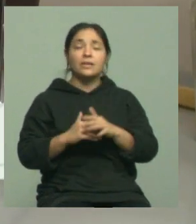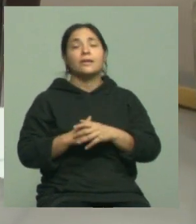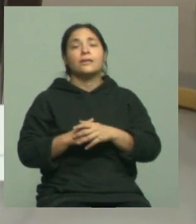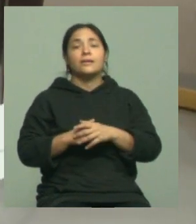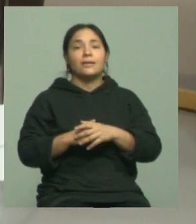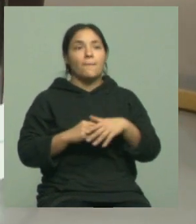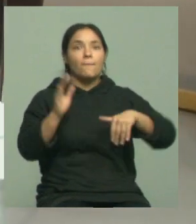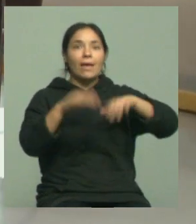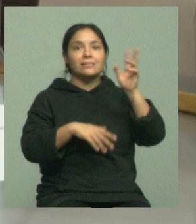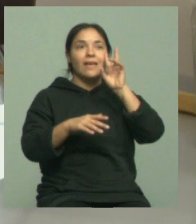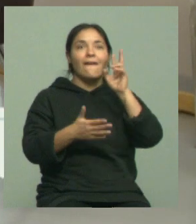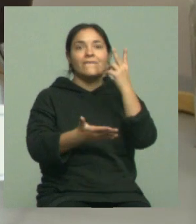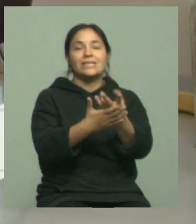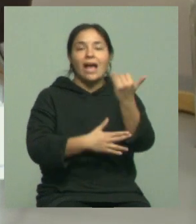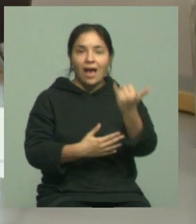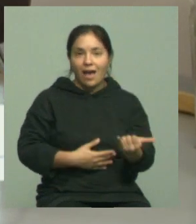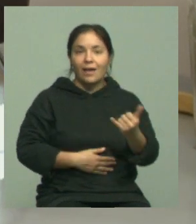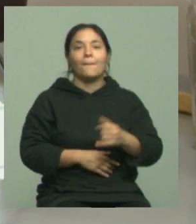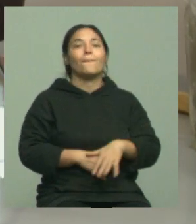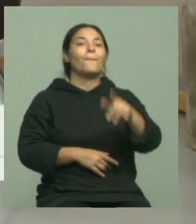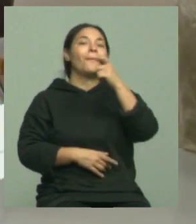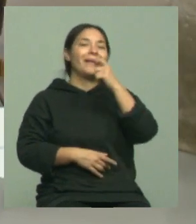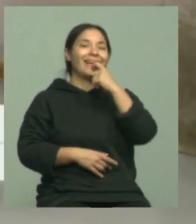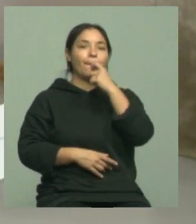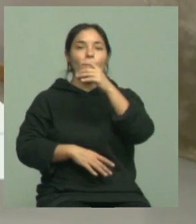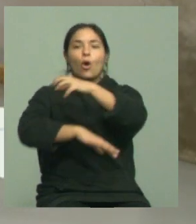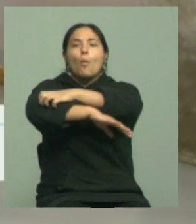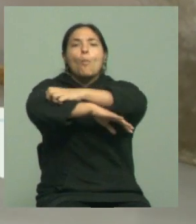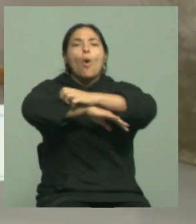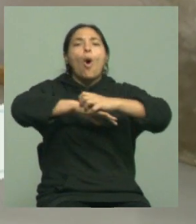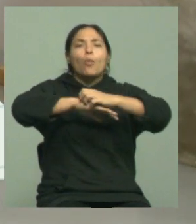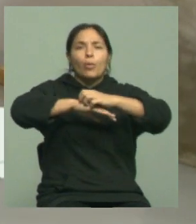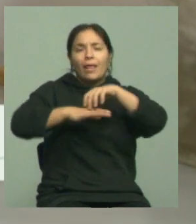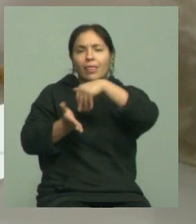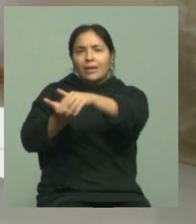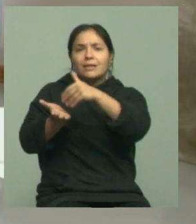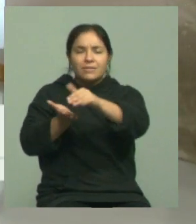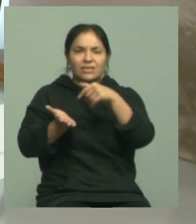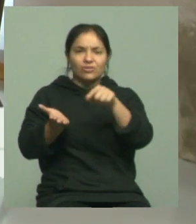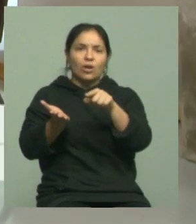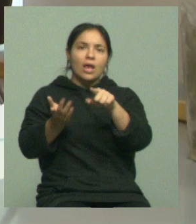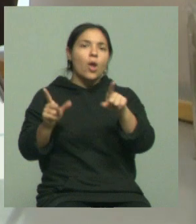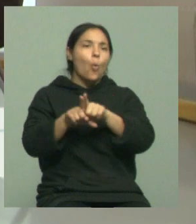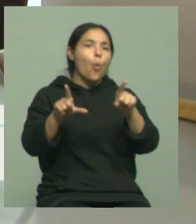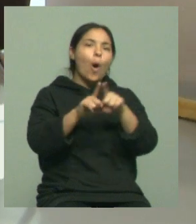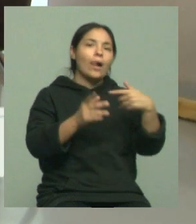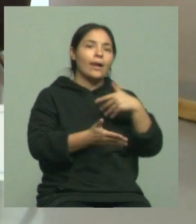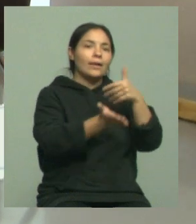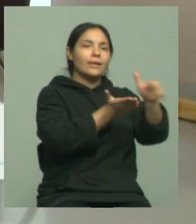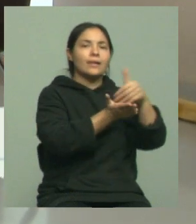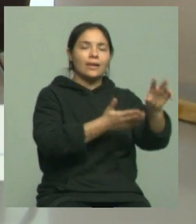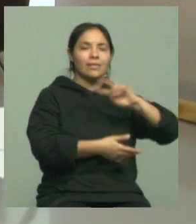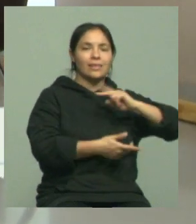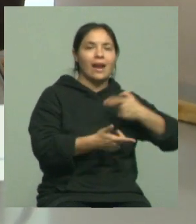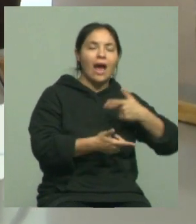visible, ¿no? Porque no es lo mismo hablar de cuando discriminan a un pobre, no toma la misma magnitud que si es, como decís vos, el